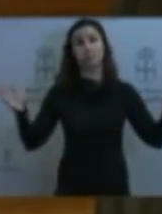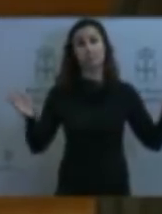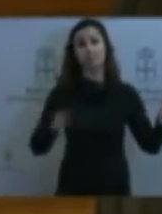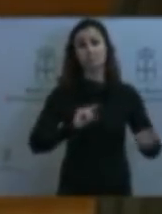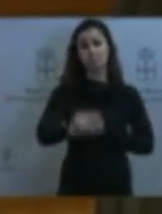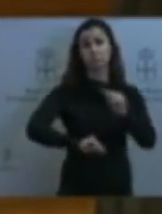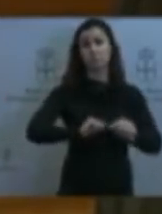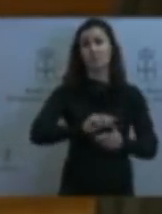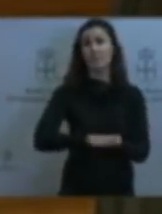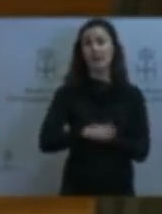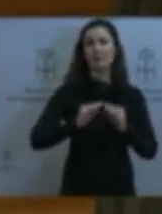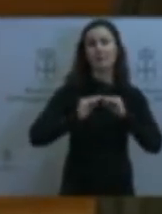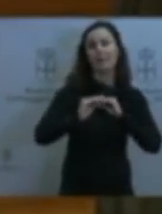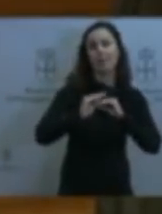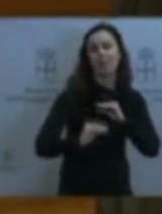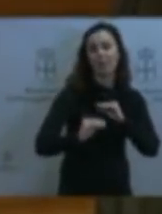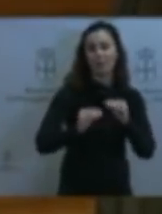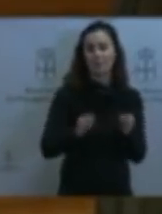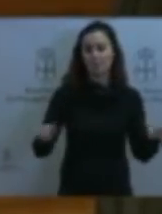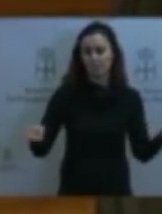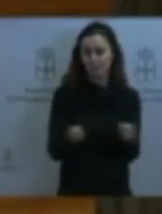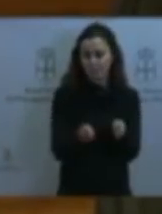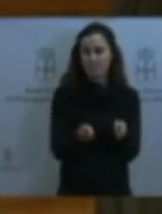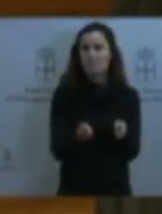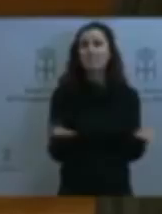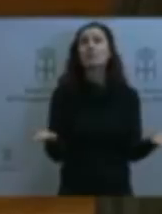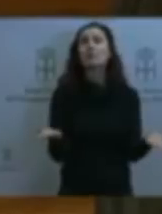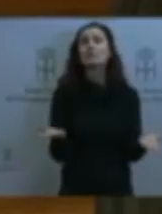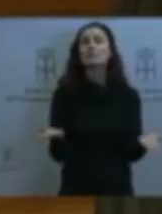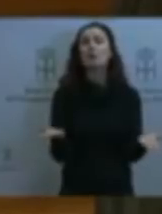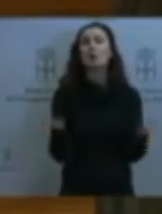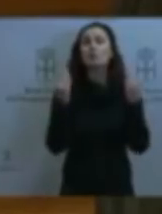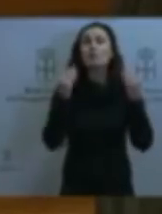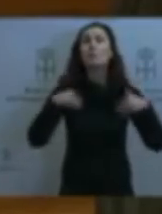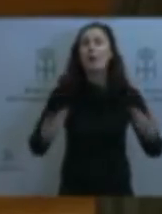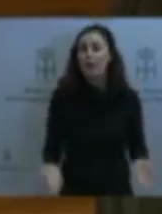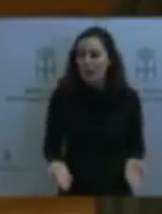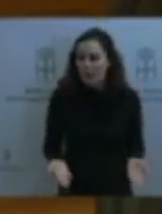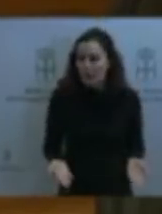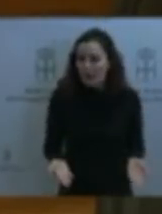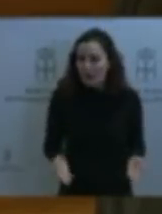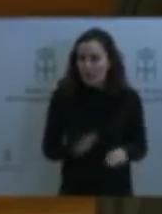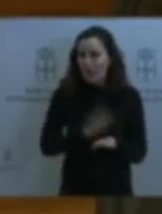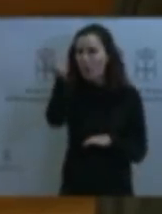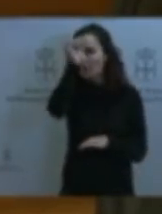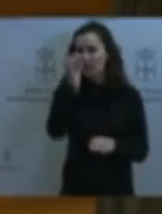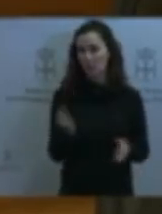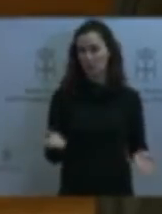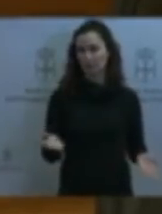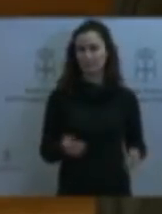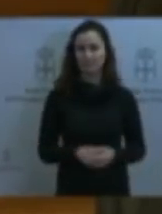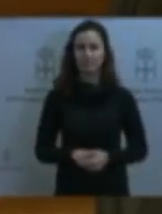¿Con qué tipo de información se da una opinión de esta? ¿Con qué criterio da la que usted